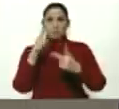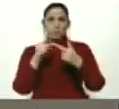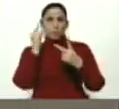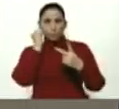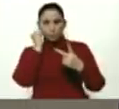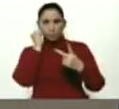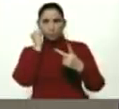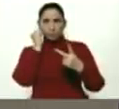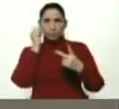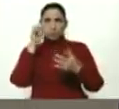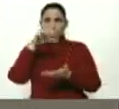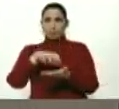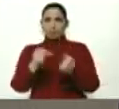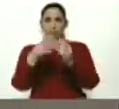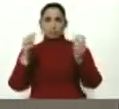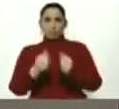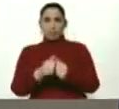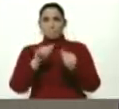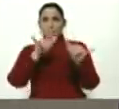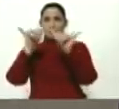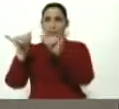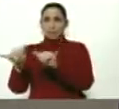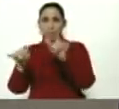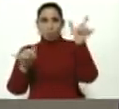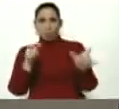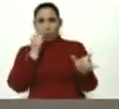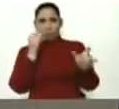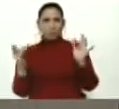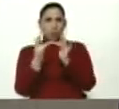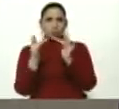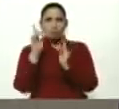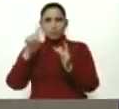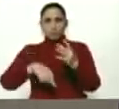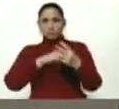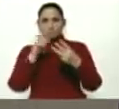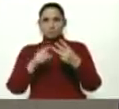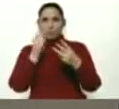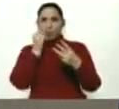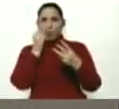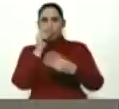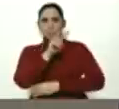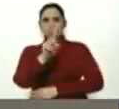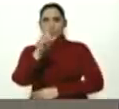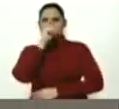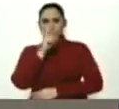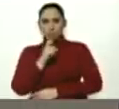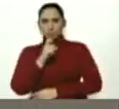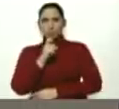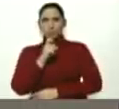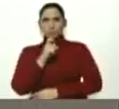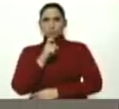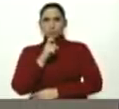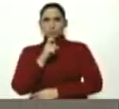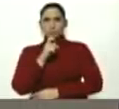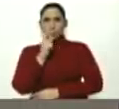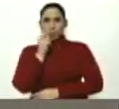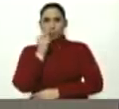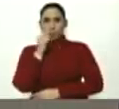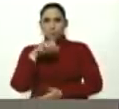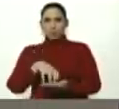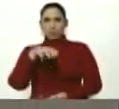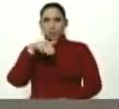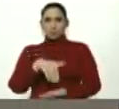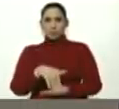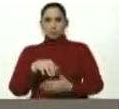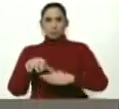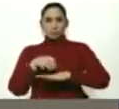estado Anzoátegui, contacto con el mismo caso positivo. Y un señor de 21 años de edad, del estado Miranda,